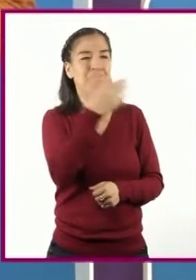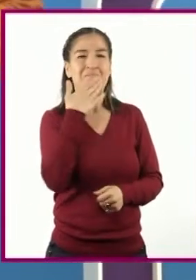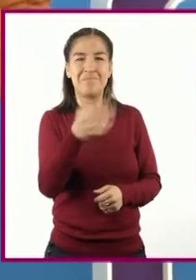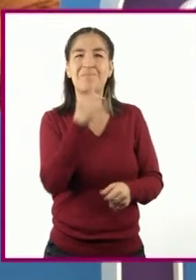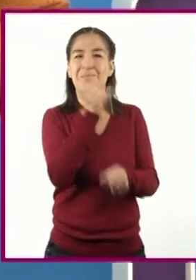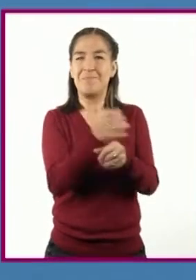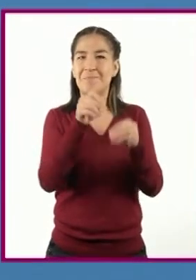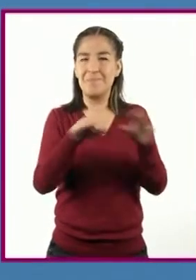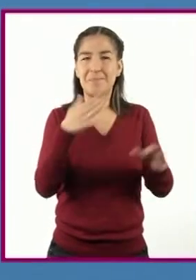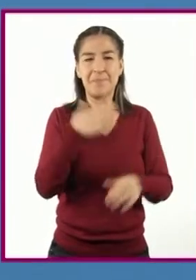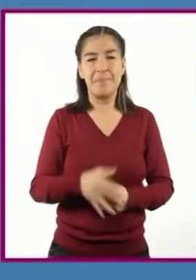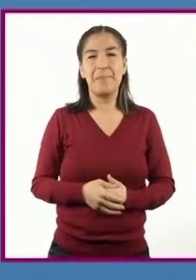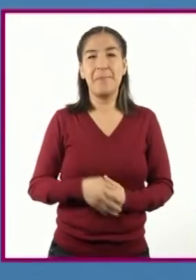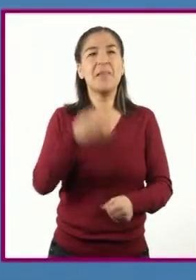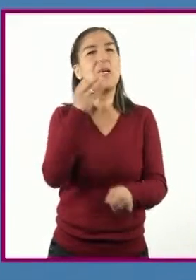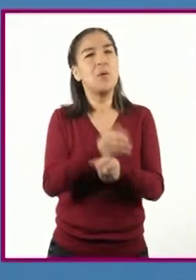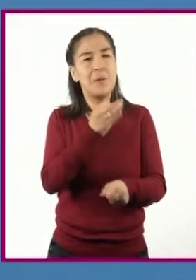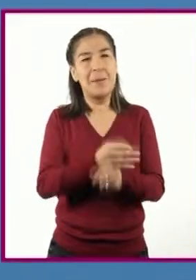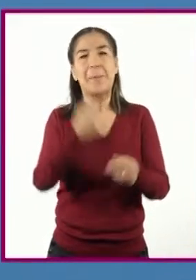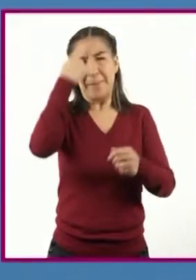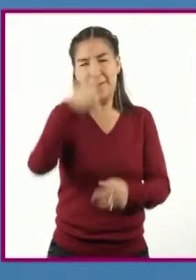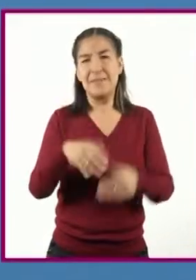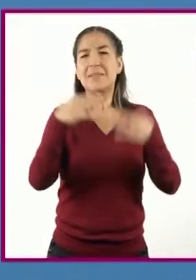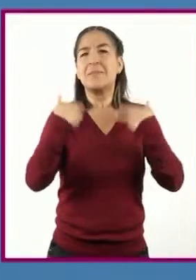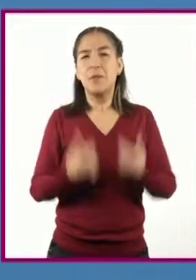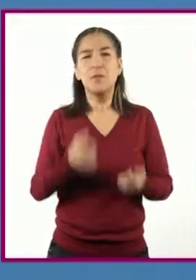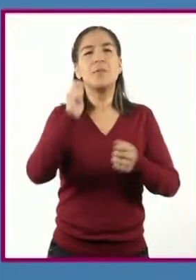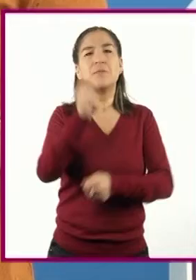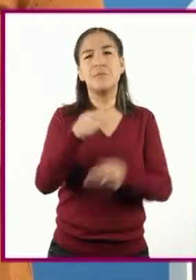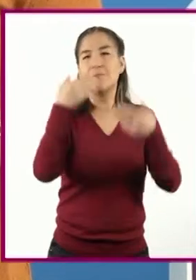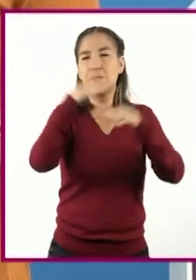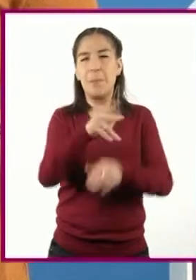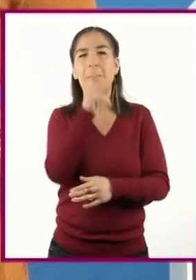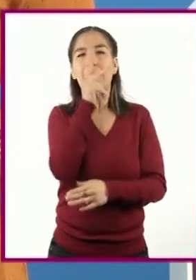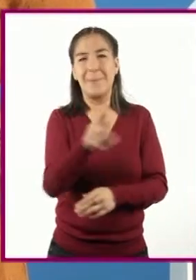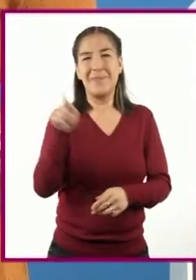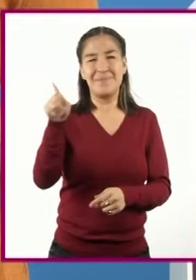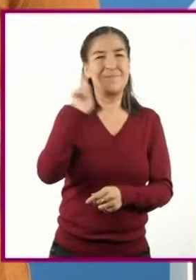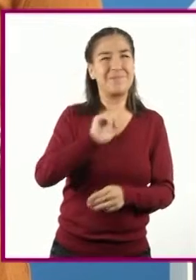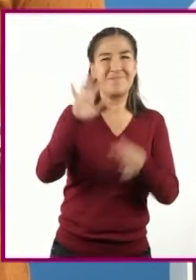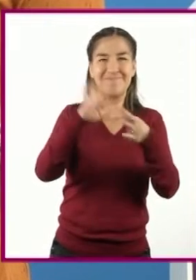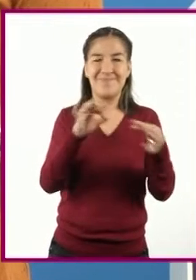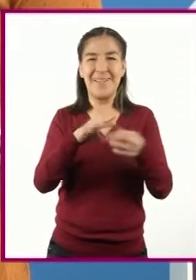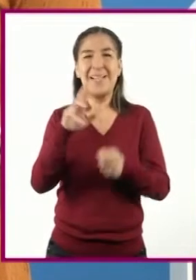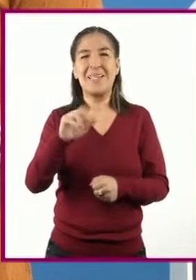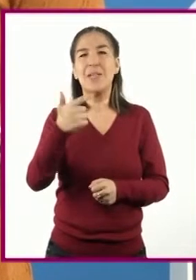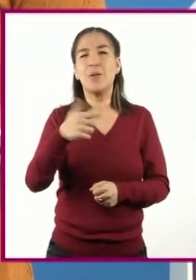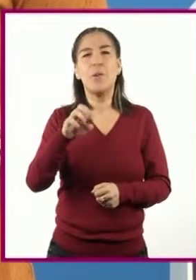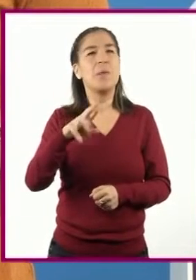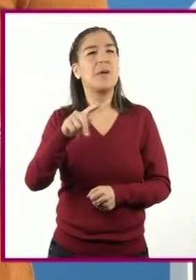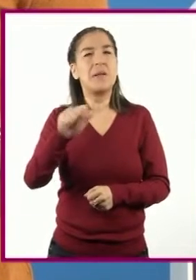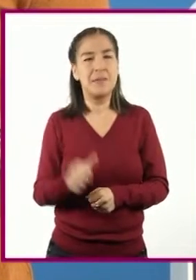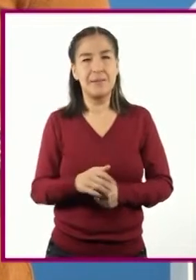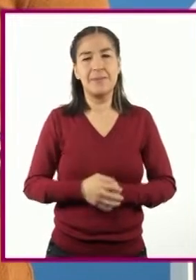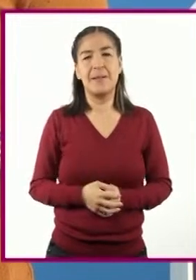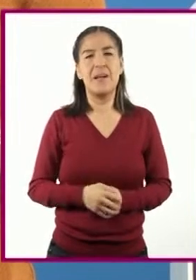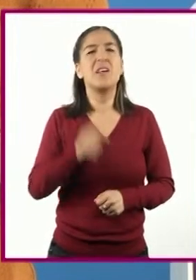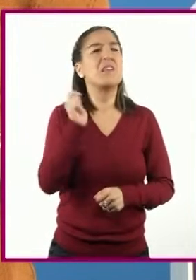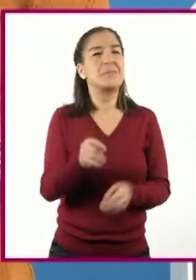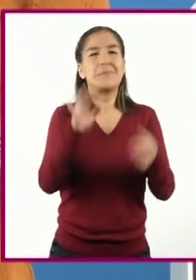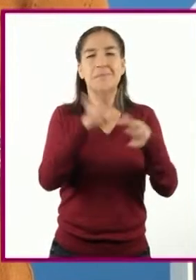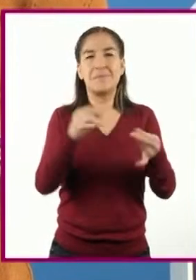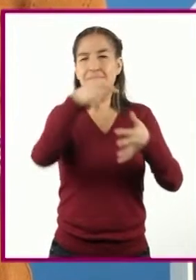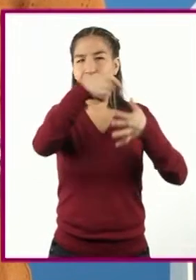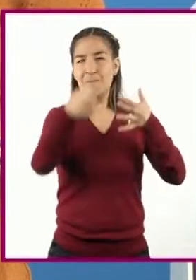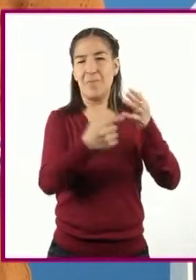Nadia. Ahora, para entender un poco más las palabras de Rigoberta Menchú, vamos a precisar los